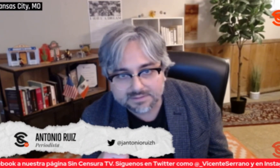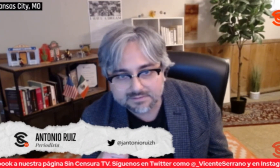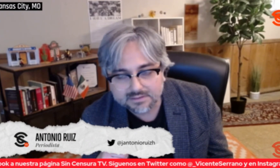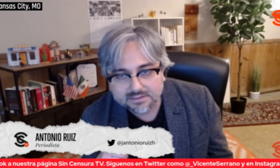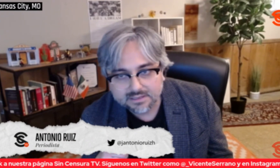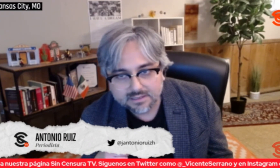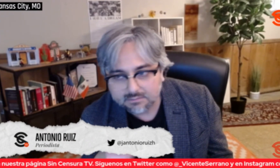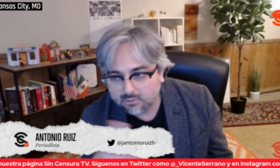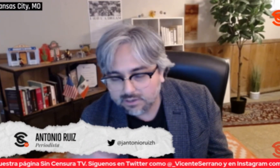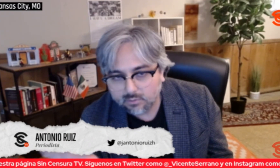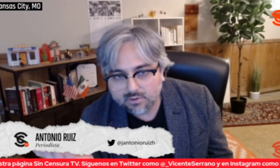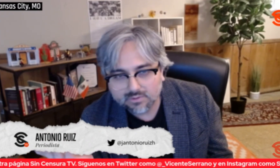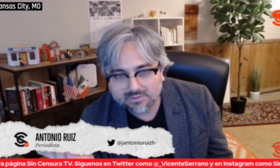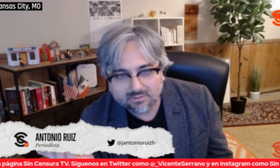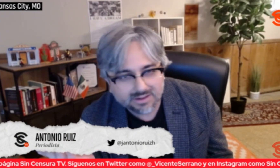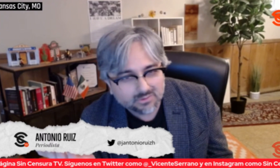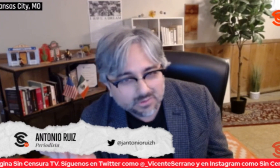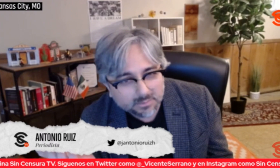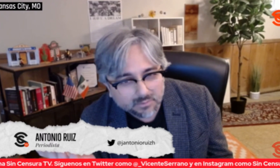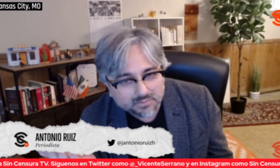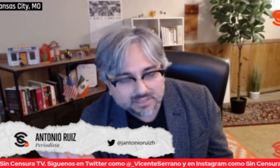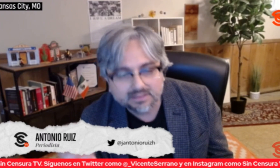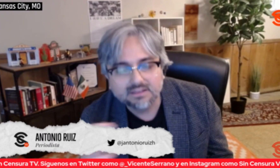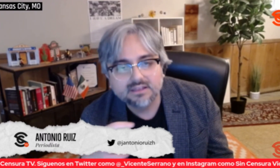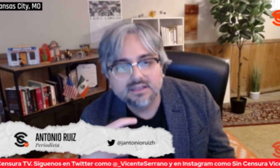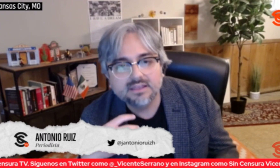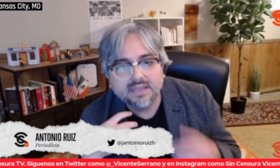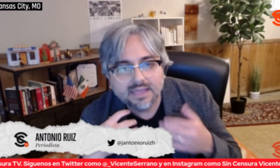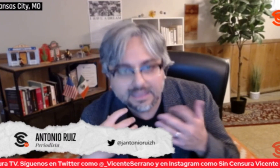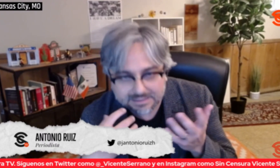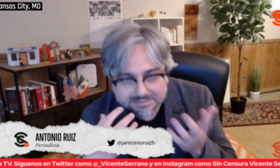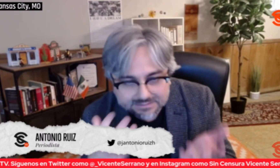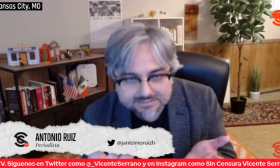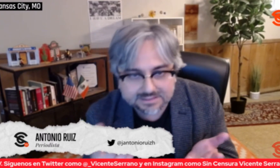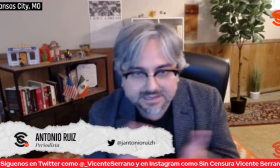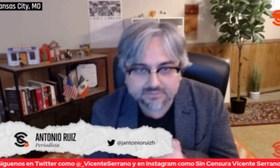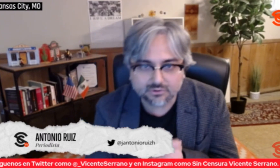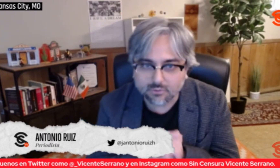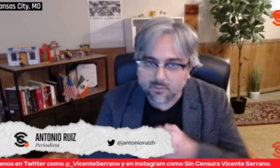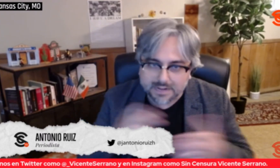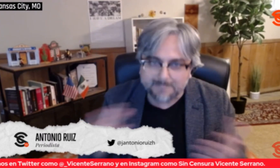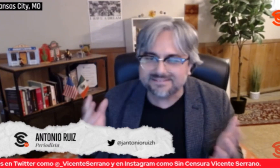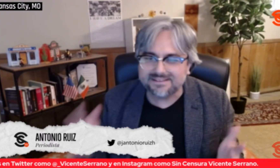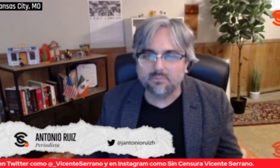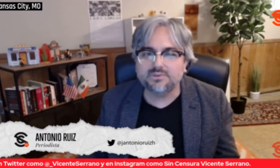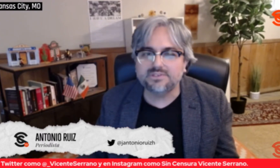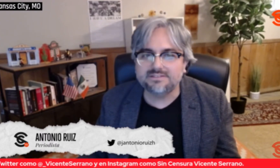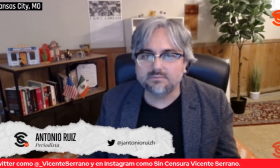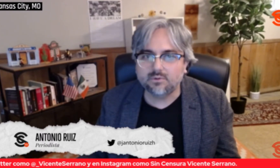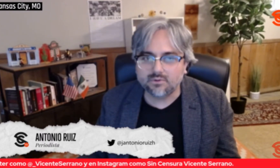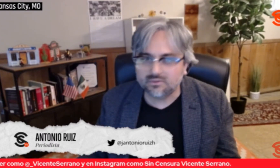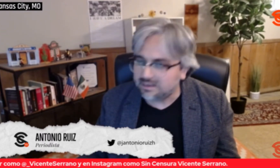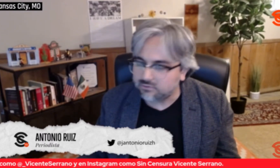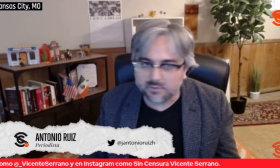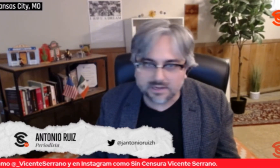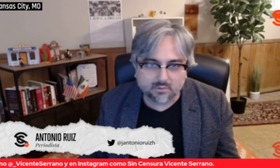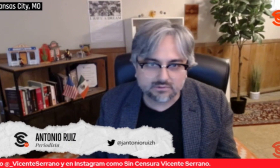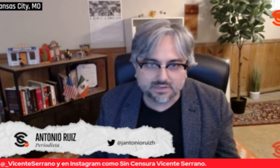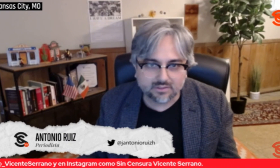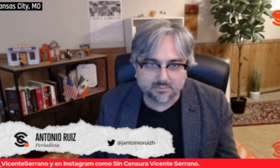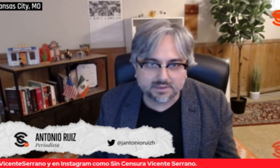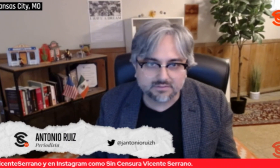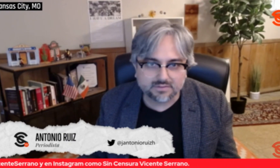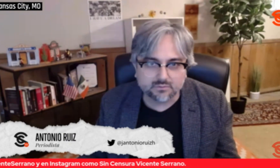Augusto López, él mismo le dijo, bueno, ¿cuál era tu otra pregunta? E insiste en esto. Yo me lo hubiera pensado muchísimo. Yo tal vez